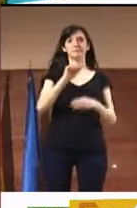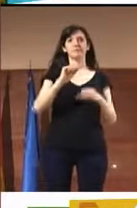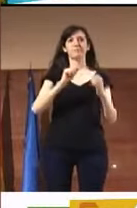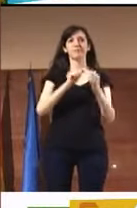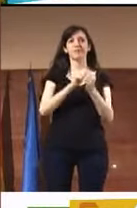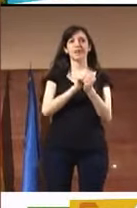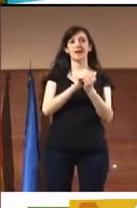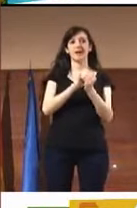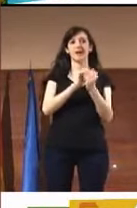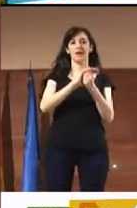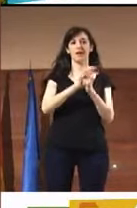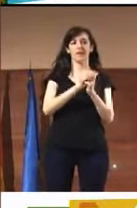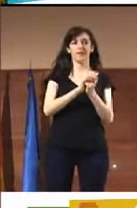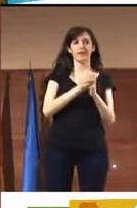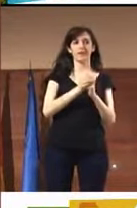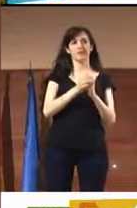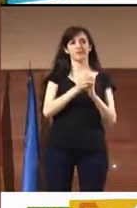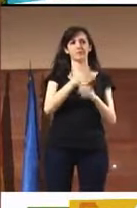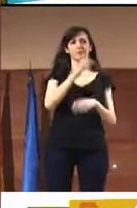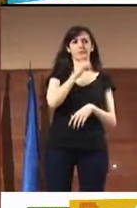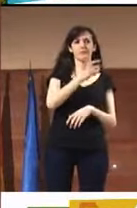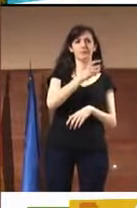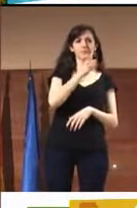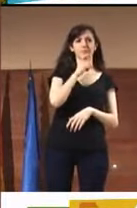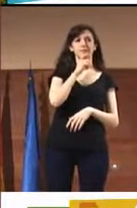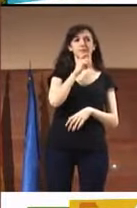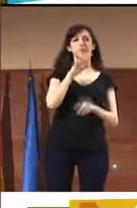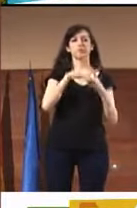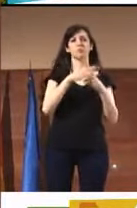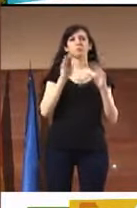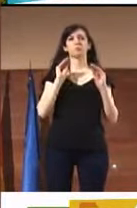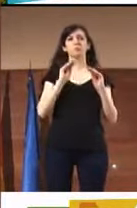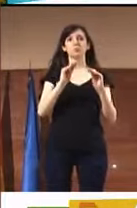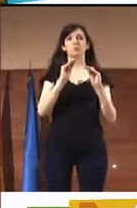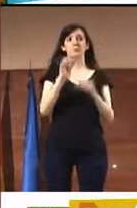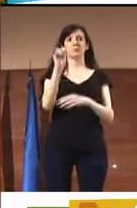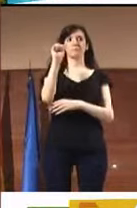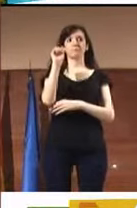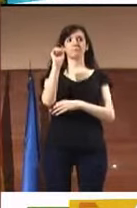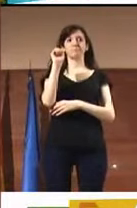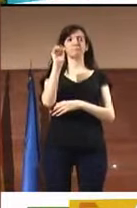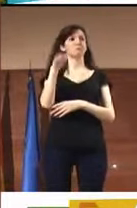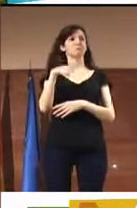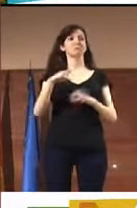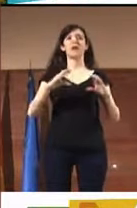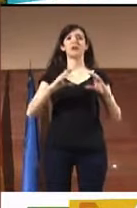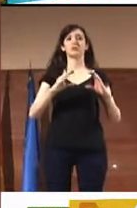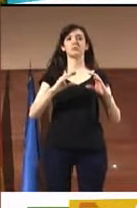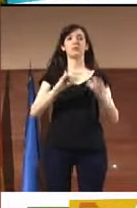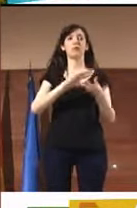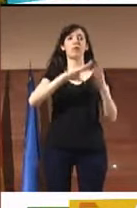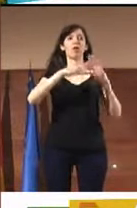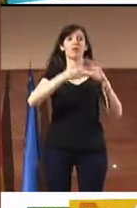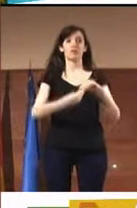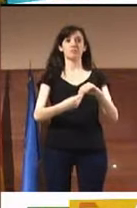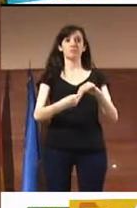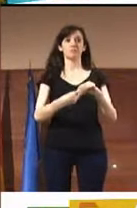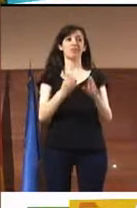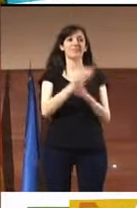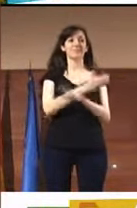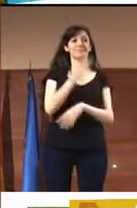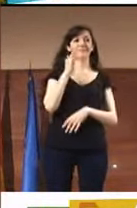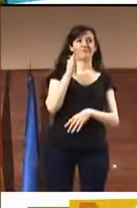más comprometida, con otras condiciones de rigidez, pues adaptamos sin ningún problema el asiento y seguimos conservando, como veis, el